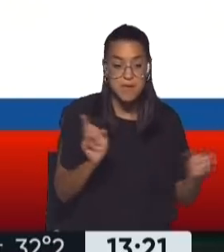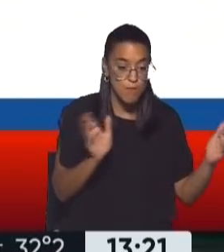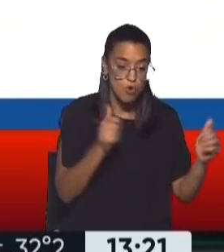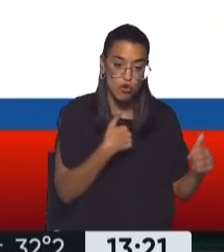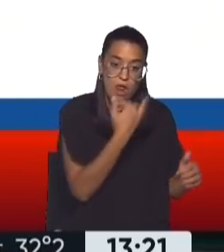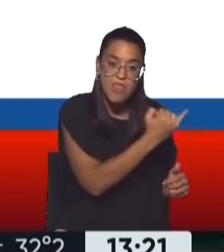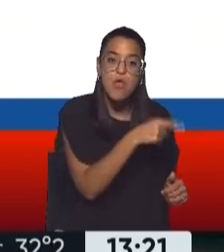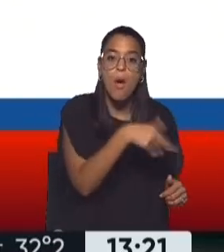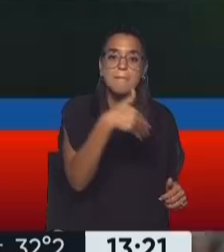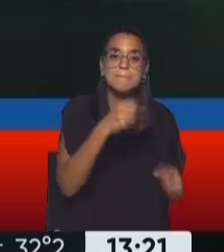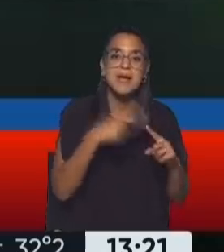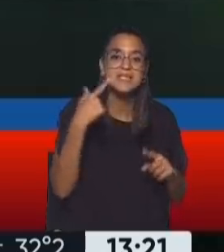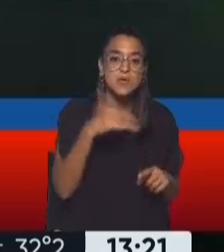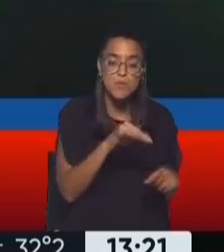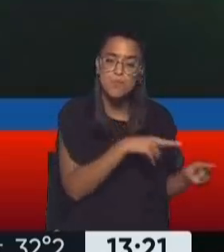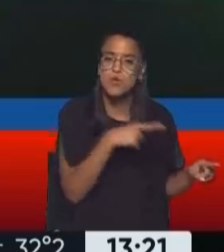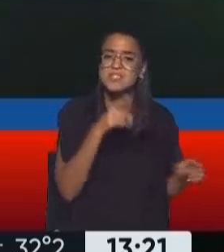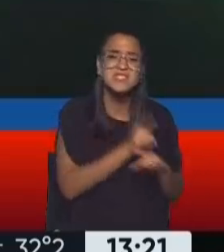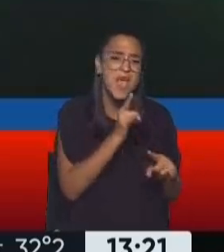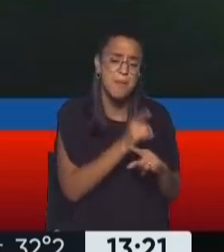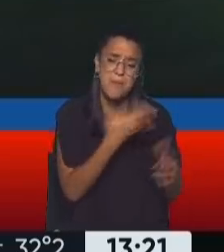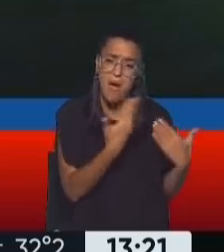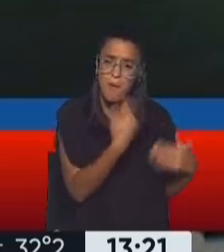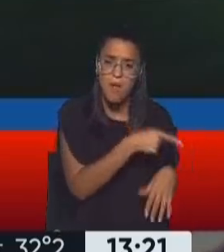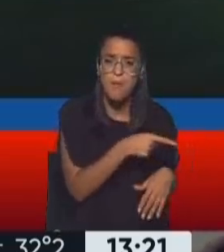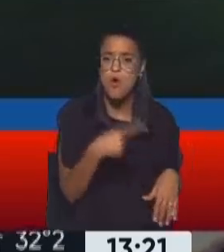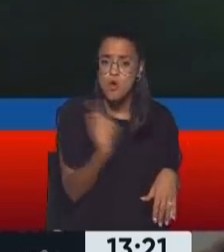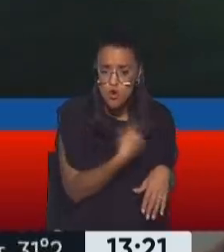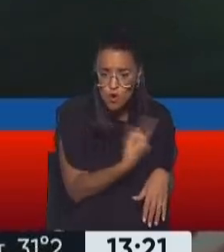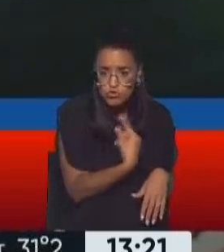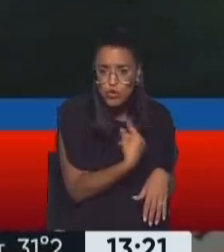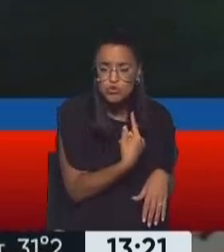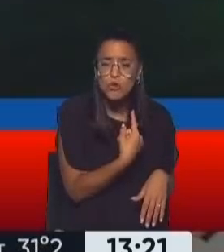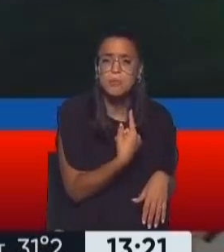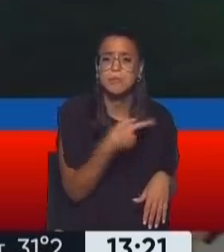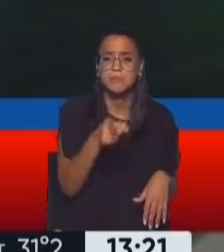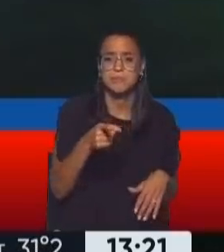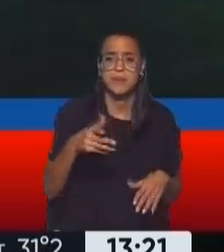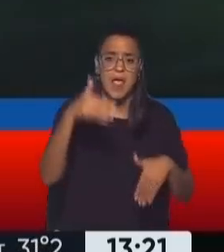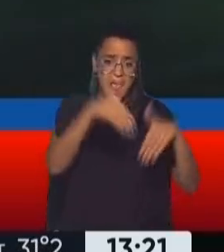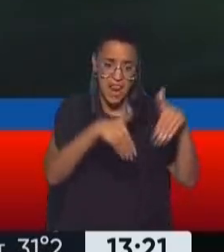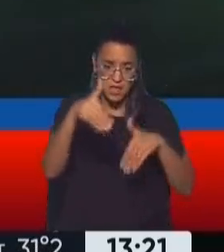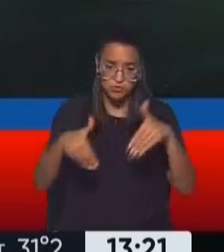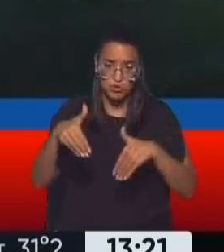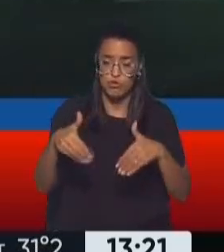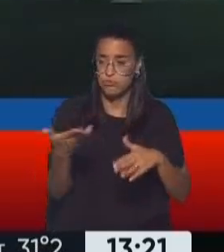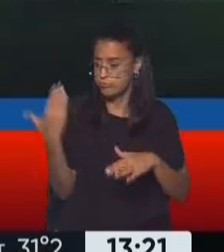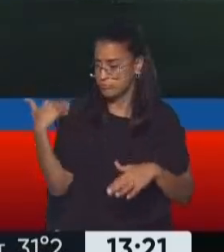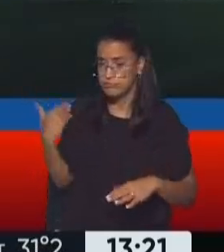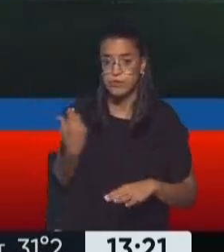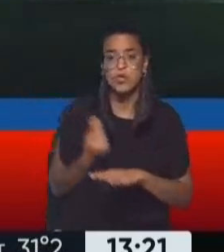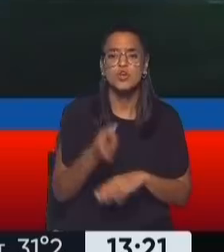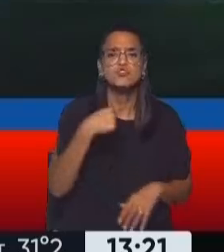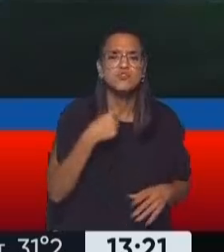Máximo, lo hablamos siempre, hemos entrado después de esta elección que hemos vivido. Yo